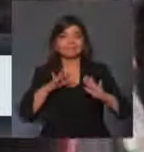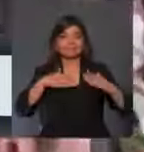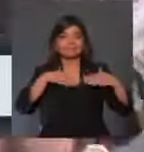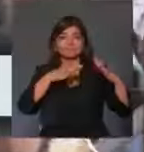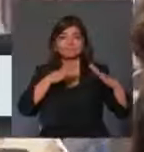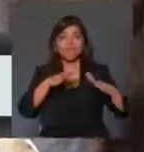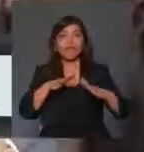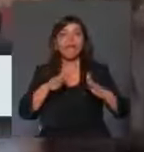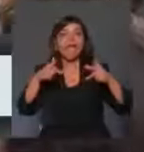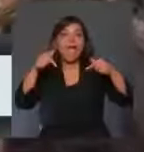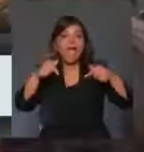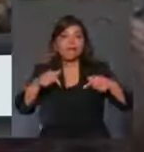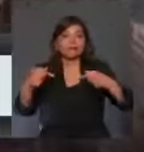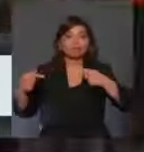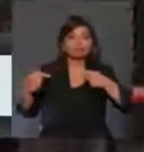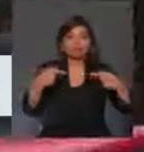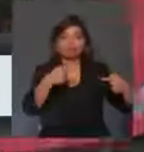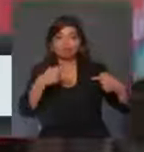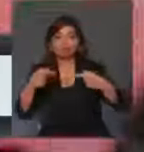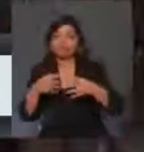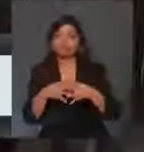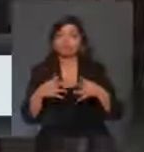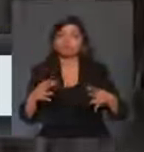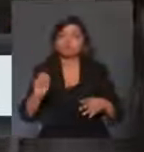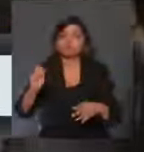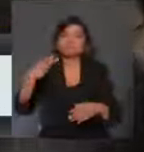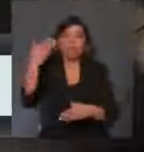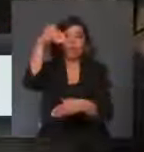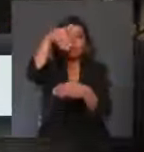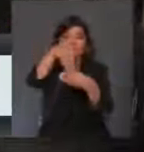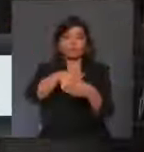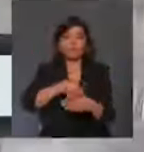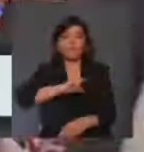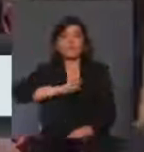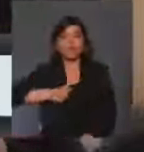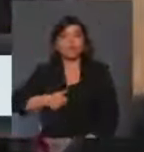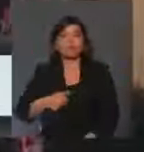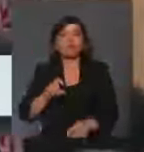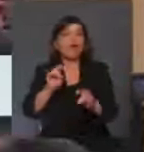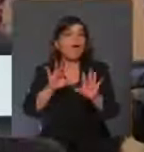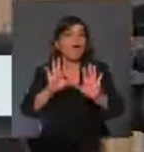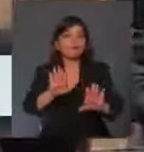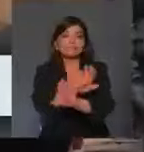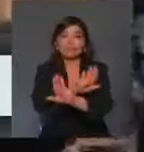La llamada madre de todas las batallas, la segunda vuelta de gobernadores, terminó de esta manera.